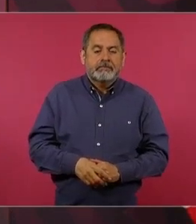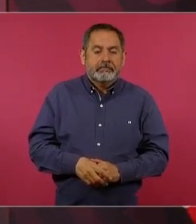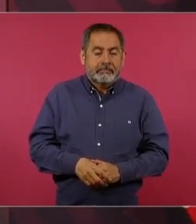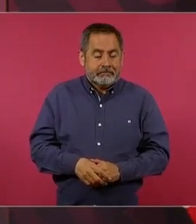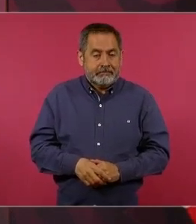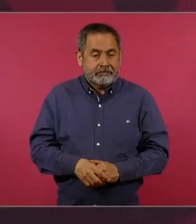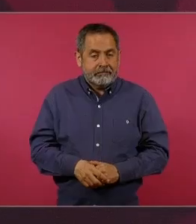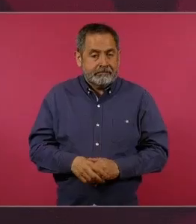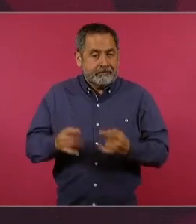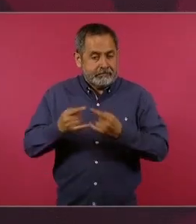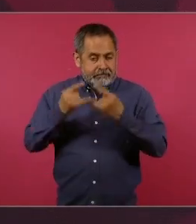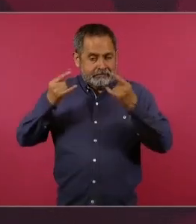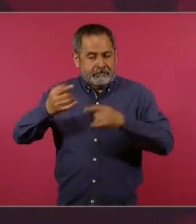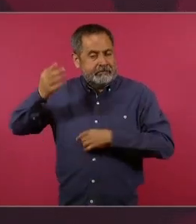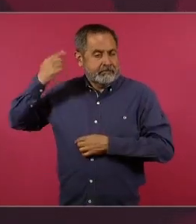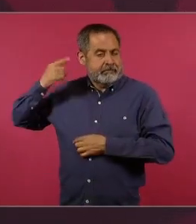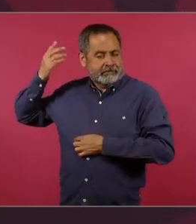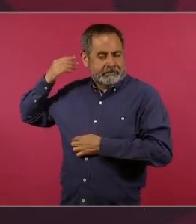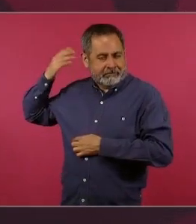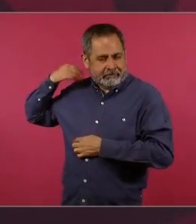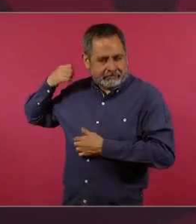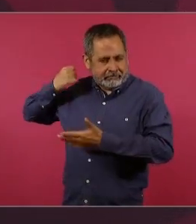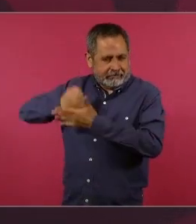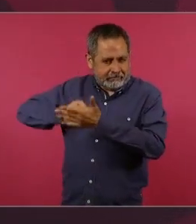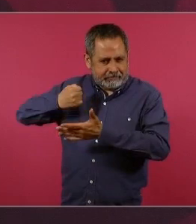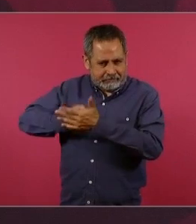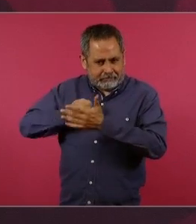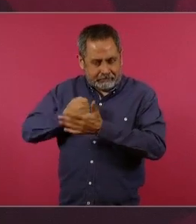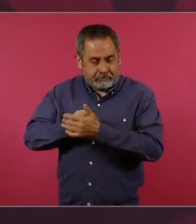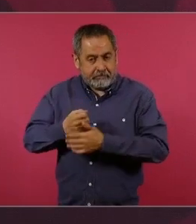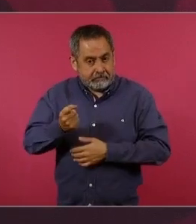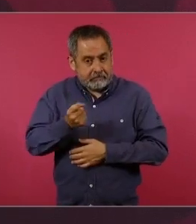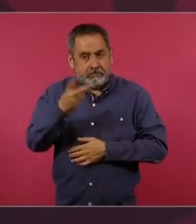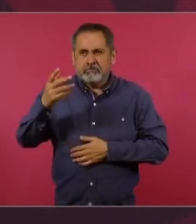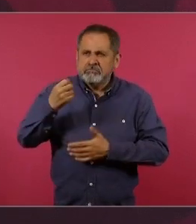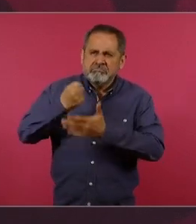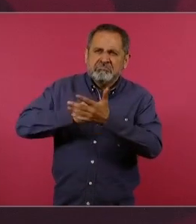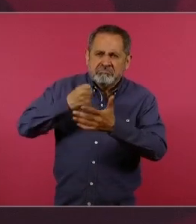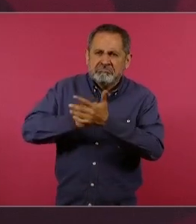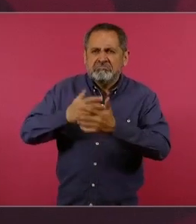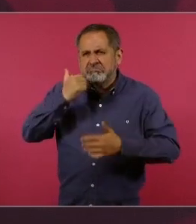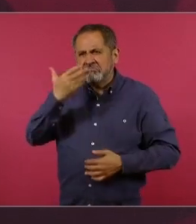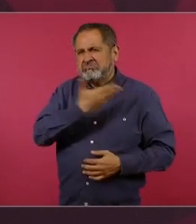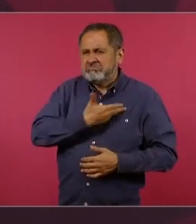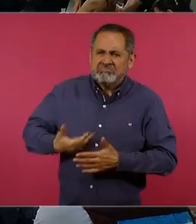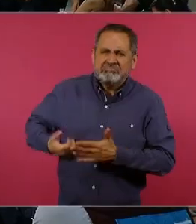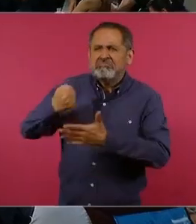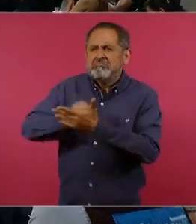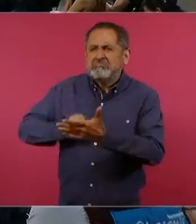de las luchas de oposición por la presidencia, hay casos